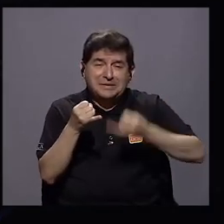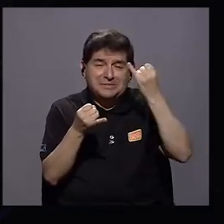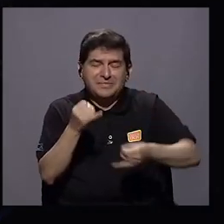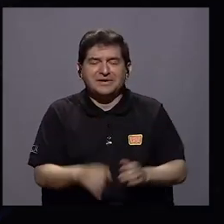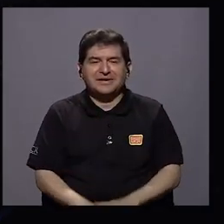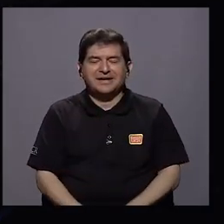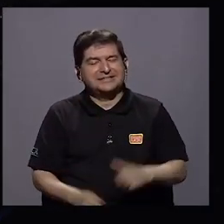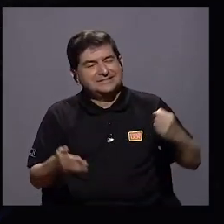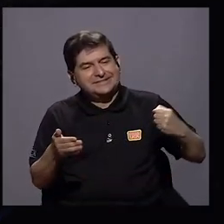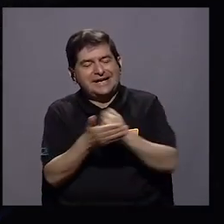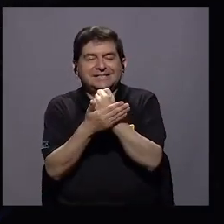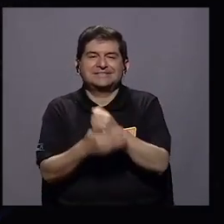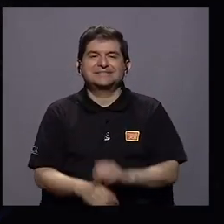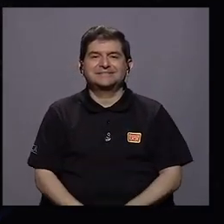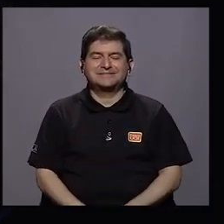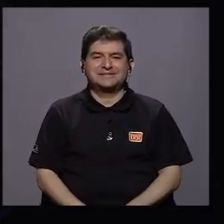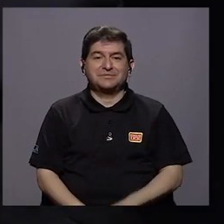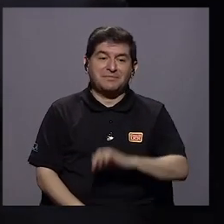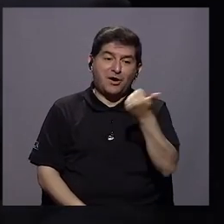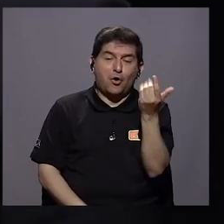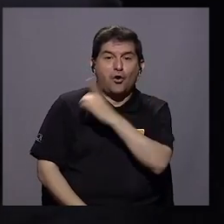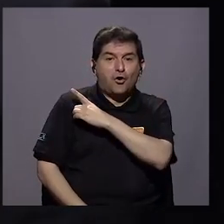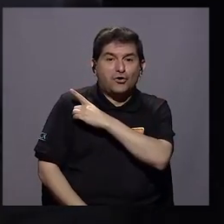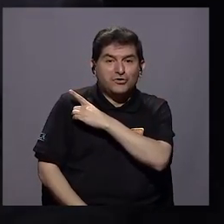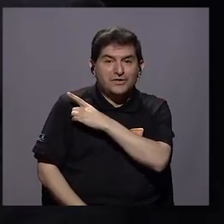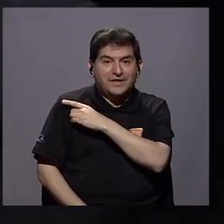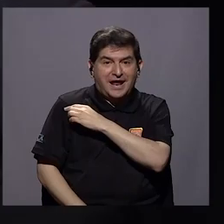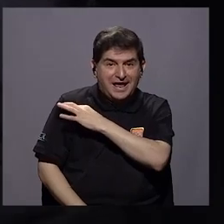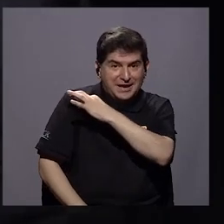tiempo. Ay, muchas lástima, gracias, don qué Pablo. Lástima. Qué placer. Me invito otro día.